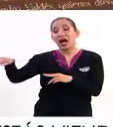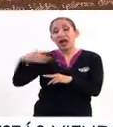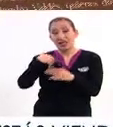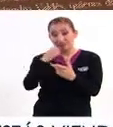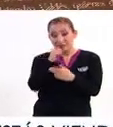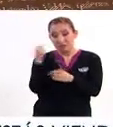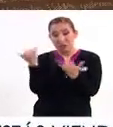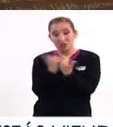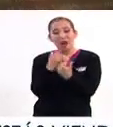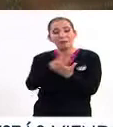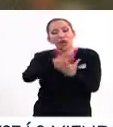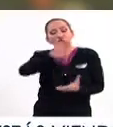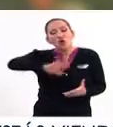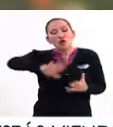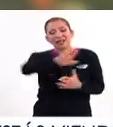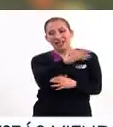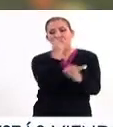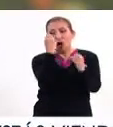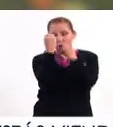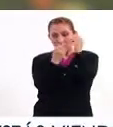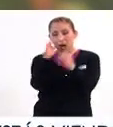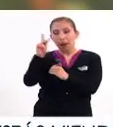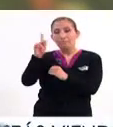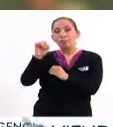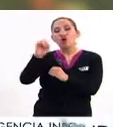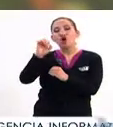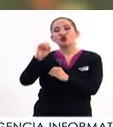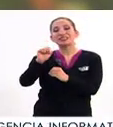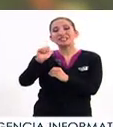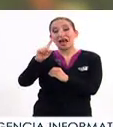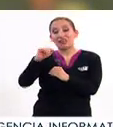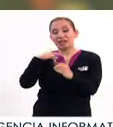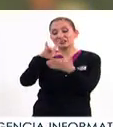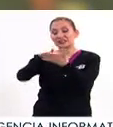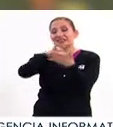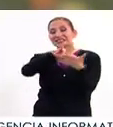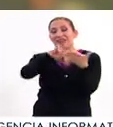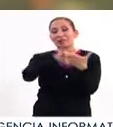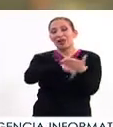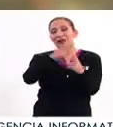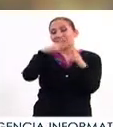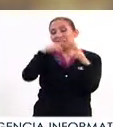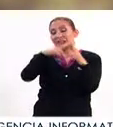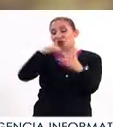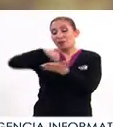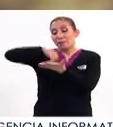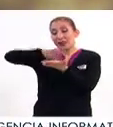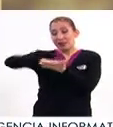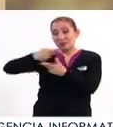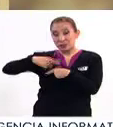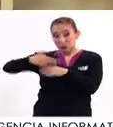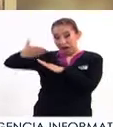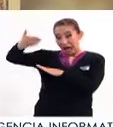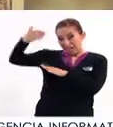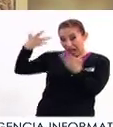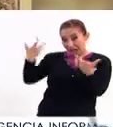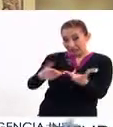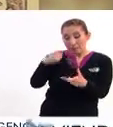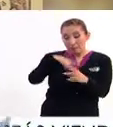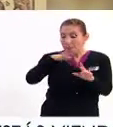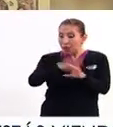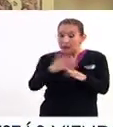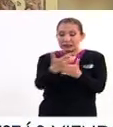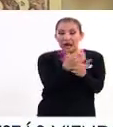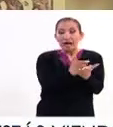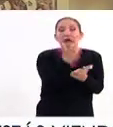Claro, además la mayor parte de la obra de Posada es estampa religiosa, y las imprentas y los grabadores de lo que su principal